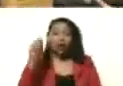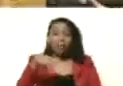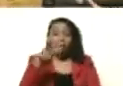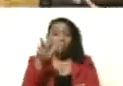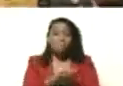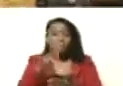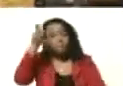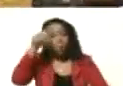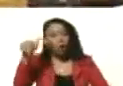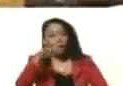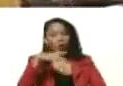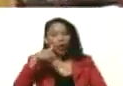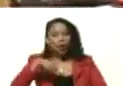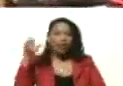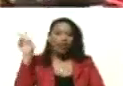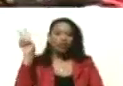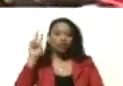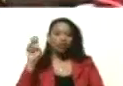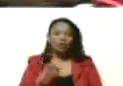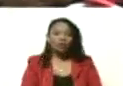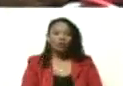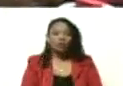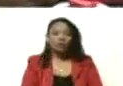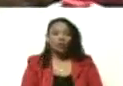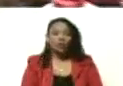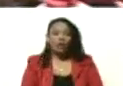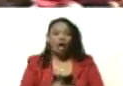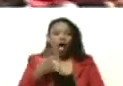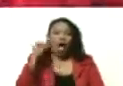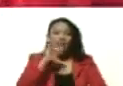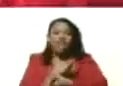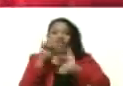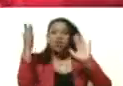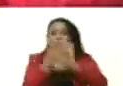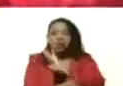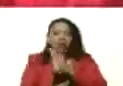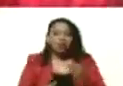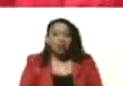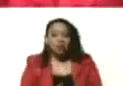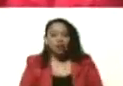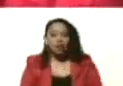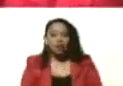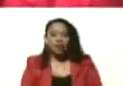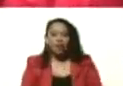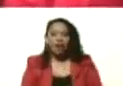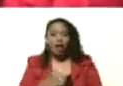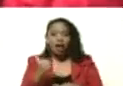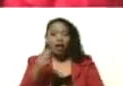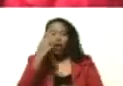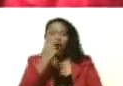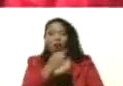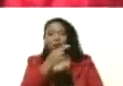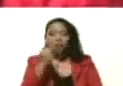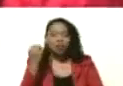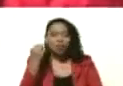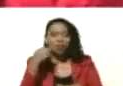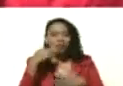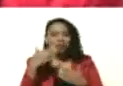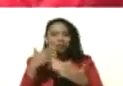por el pueblo de Venezuela, tiene un fin, ese compromiso,